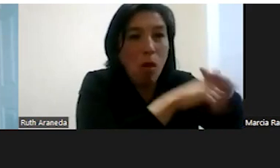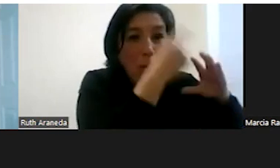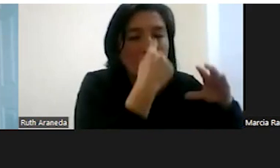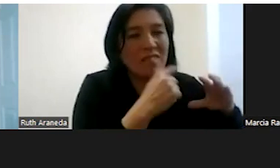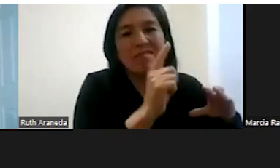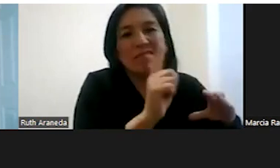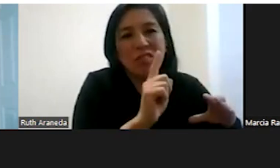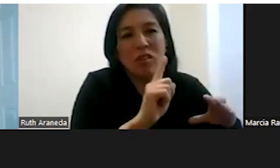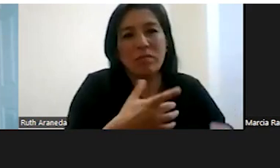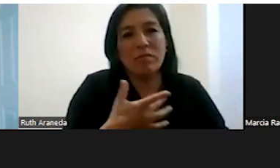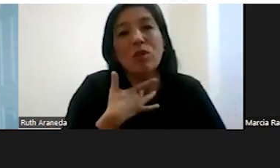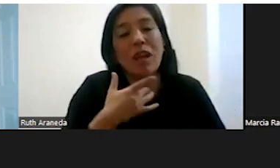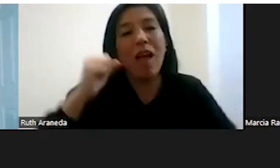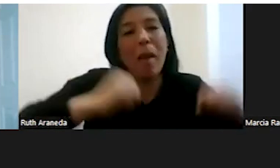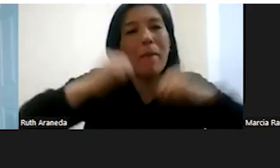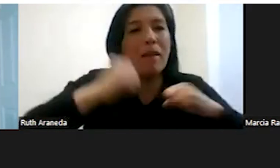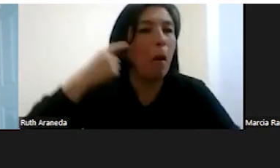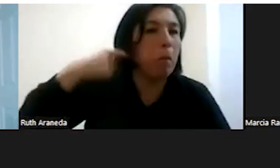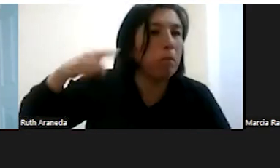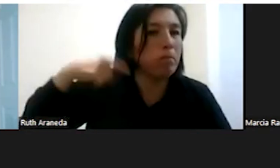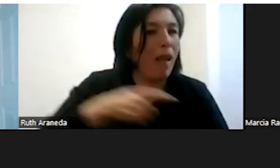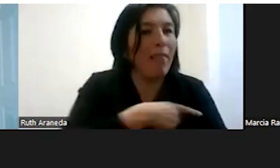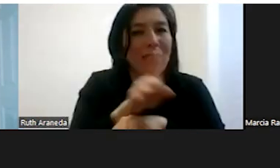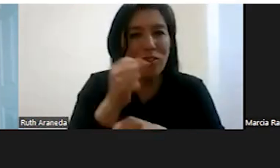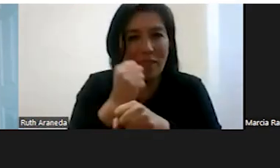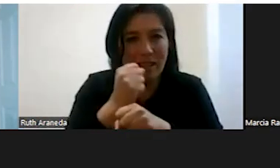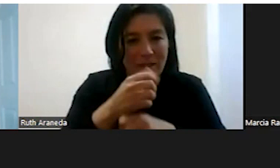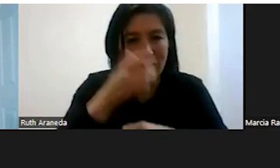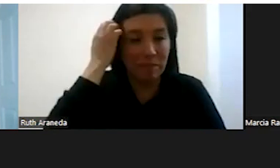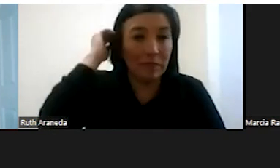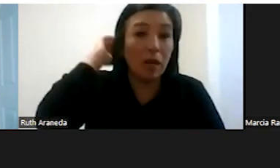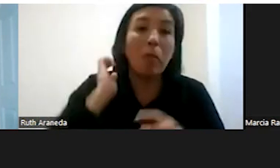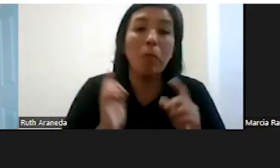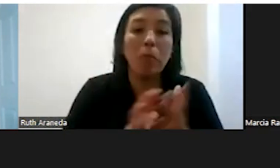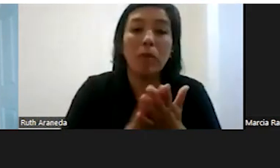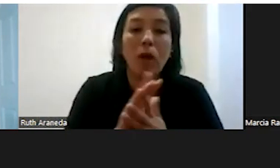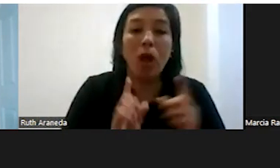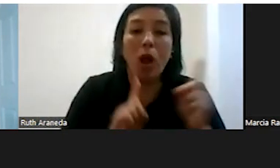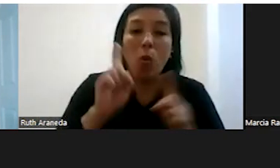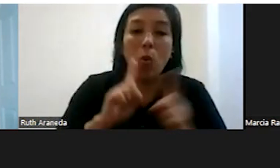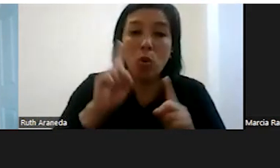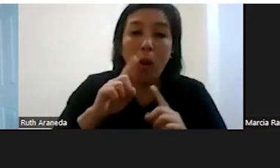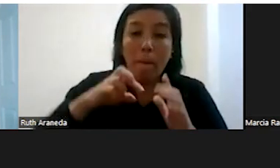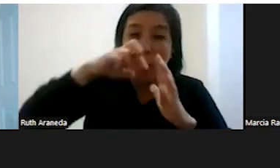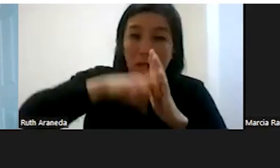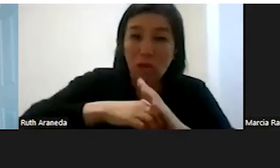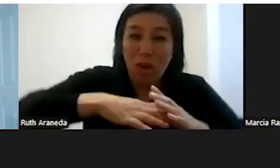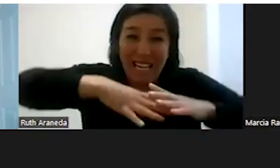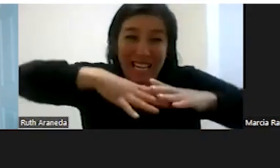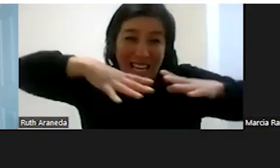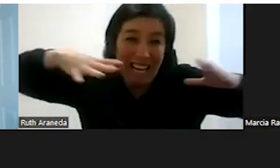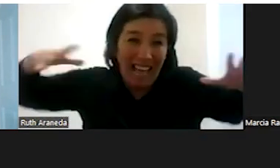ajena a la empresa incluso. ¿Te fijas? Ahora, cuando hay megaproyectos, como el caso de una obra gigante como el